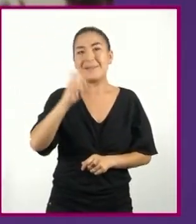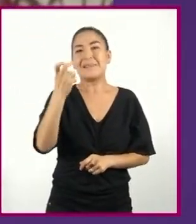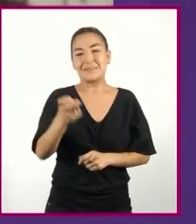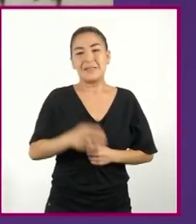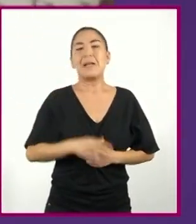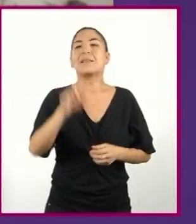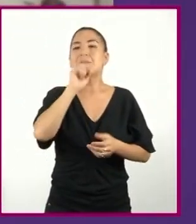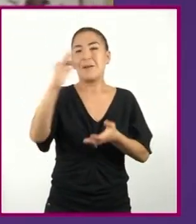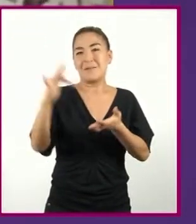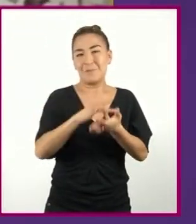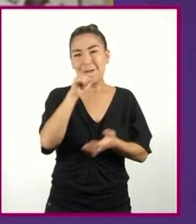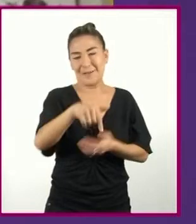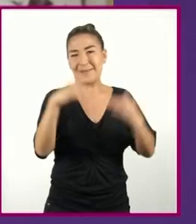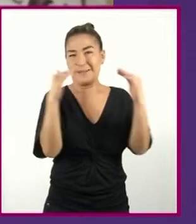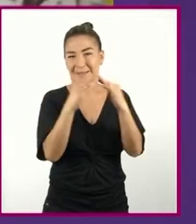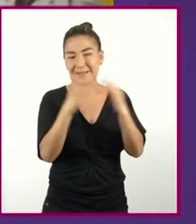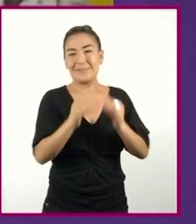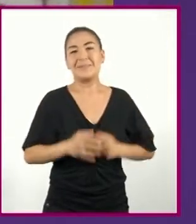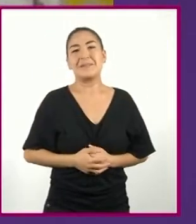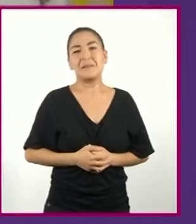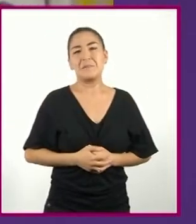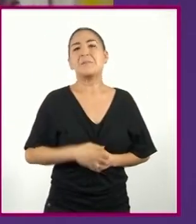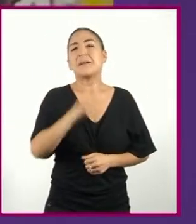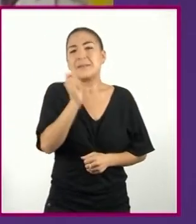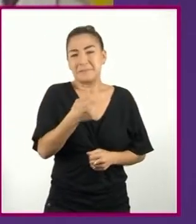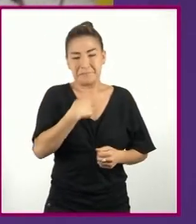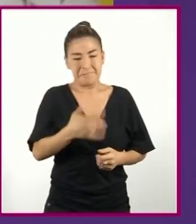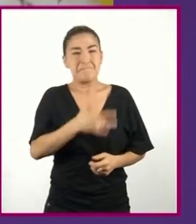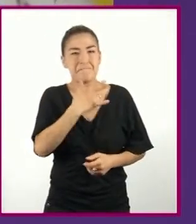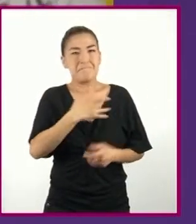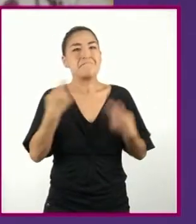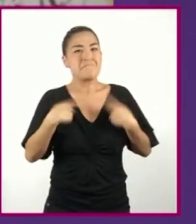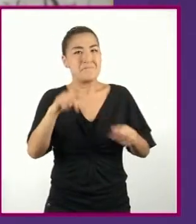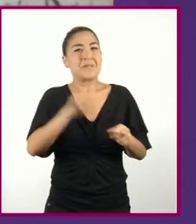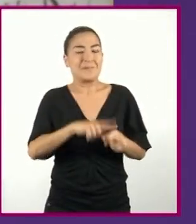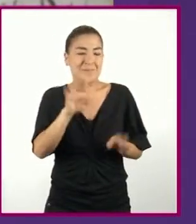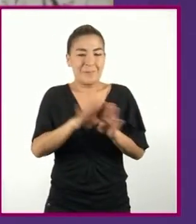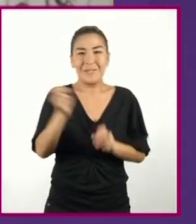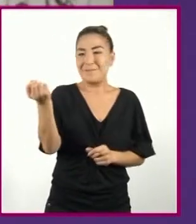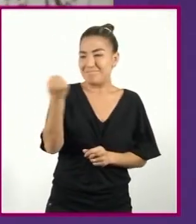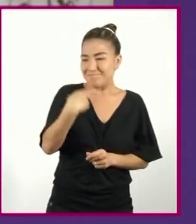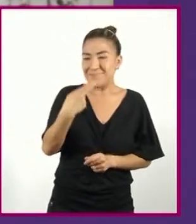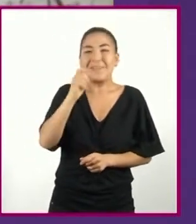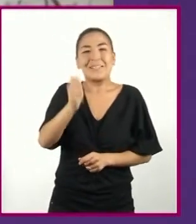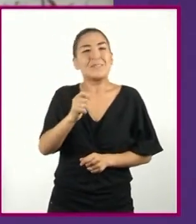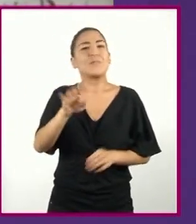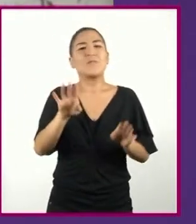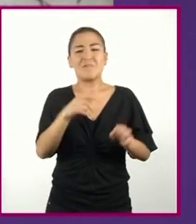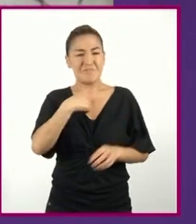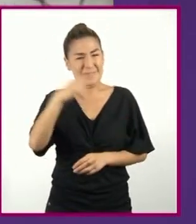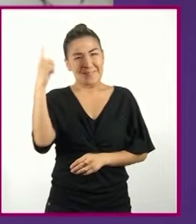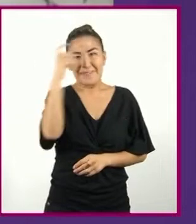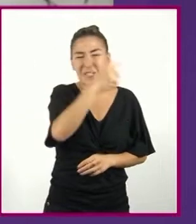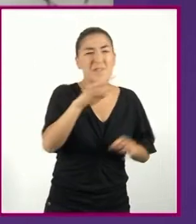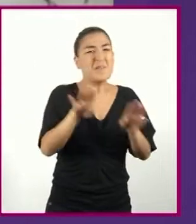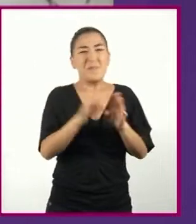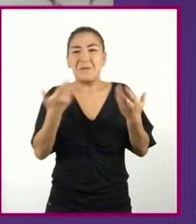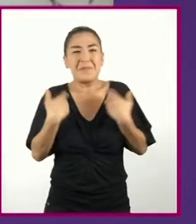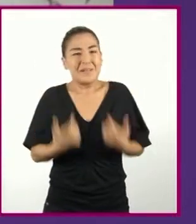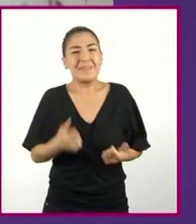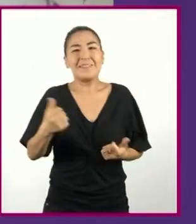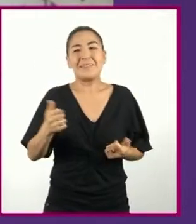el apoyo en casa. En lo personal me he sentido muy afortunada y no me ha costado trabajo entender